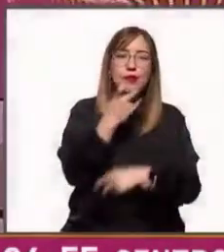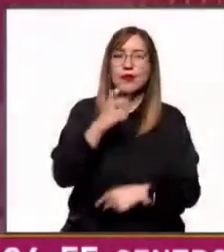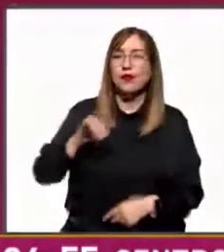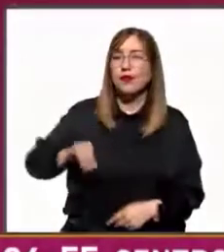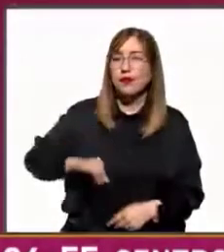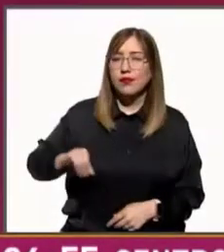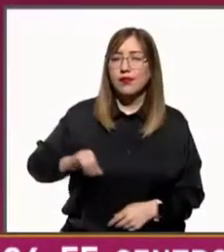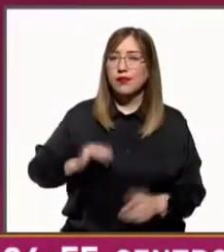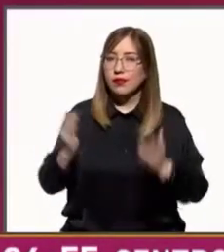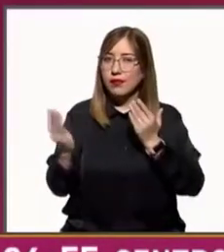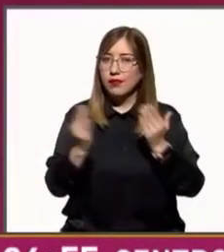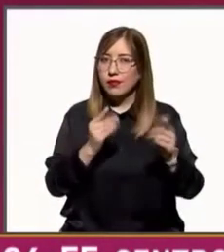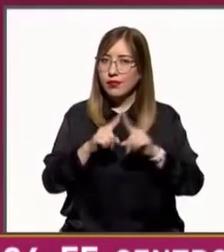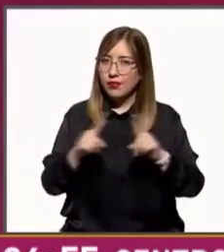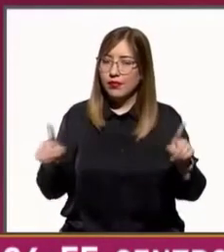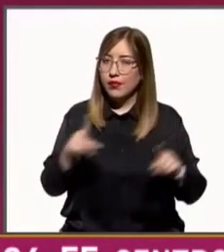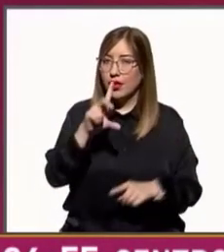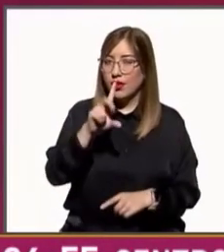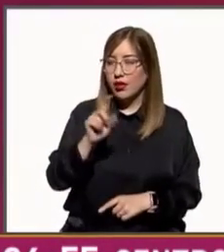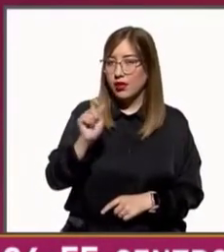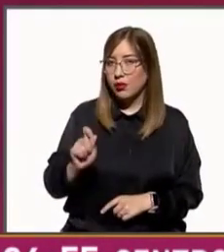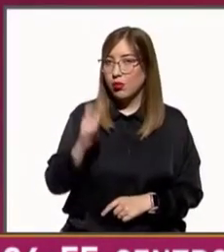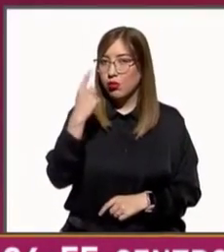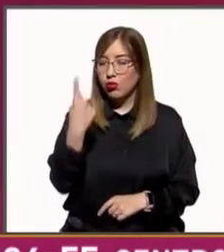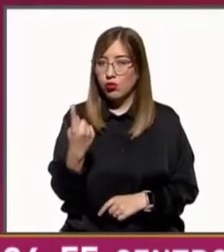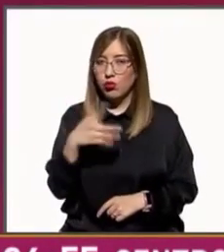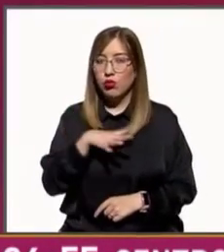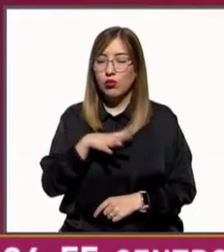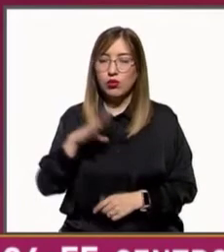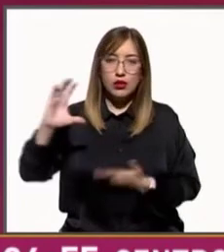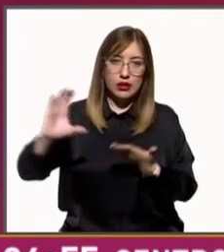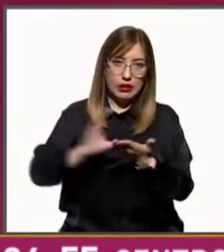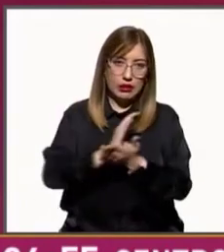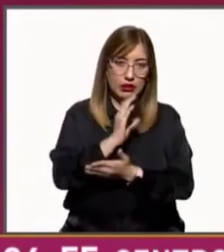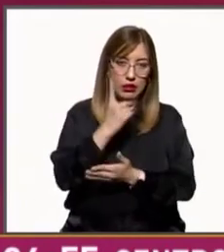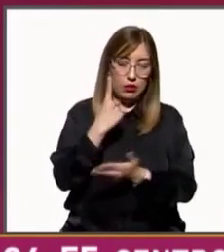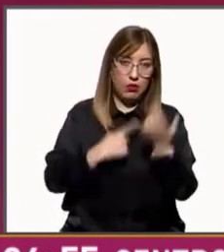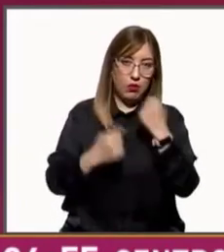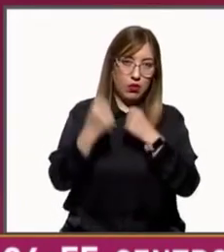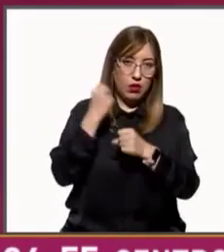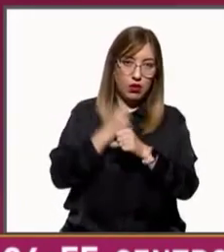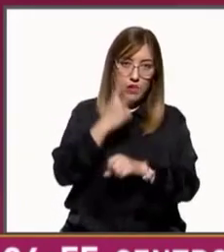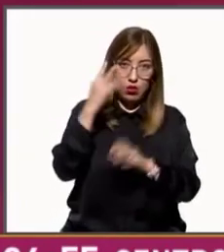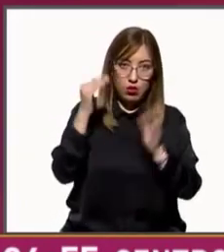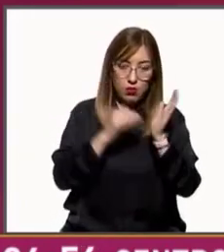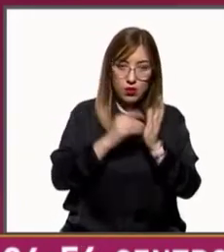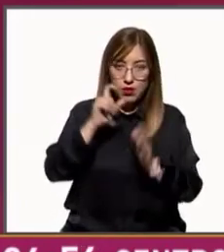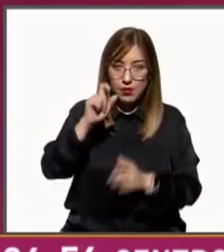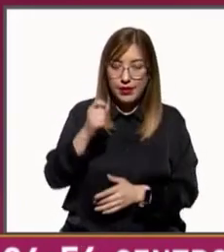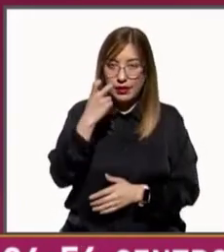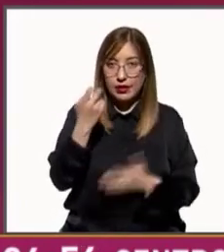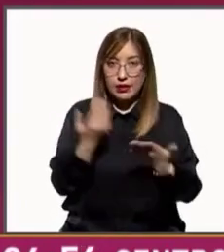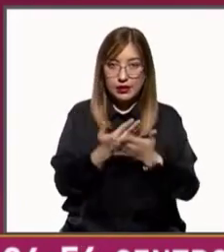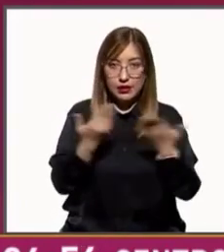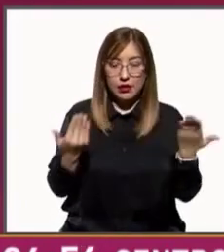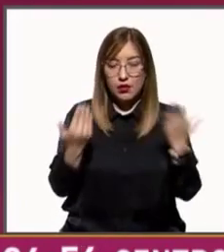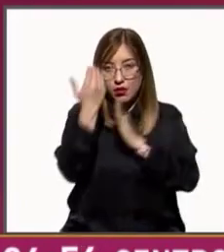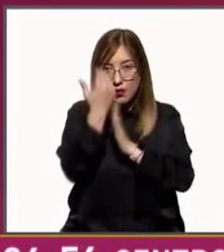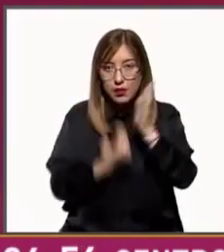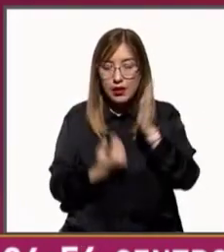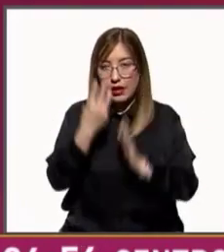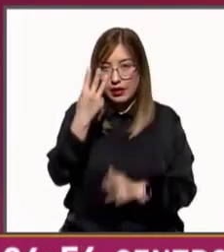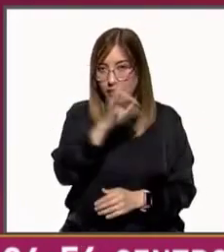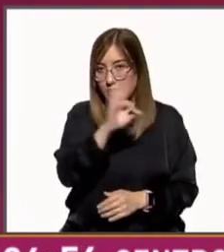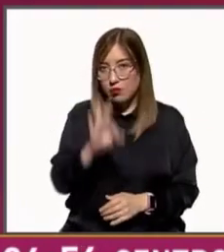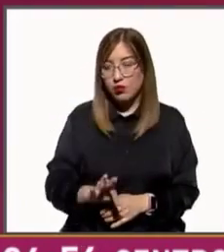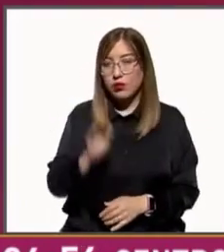el 30.1 que tuvo crédito durante el 2020, baja a 23%. Es decir, hay una